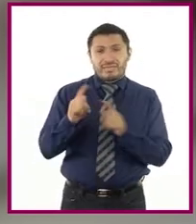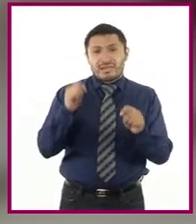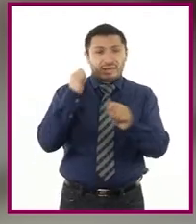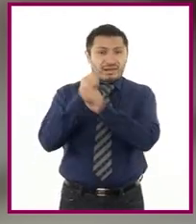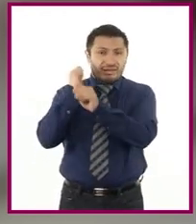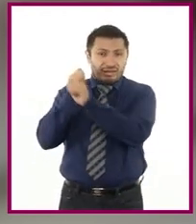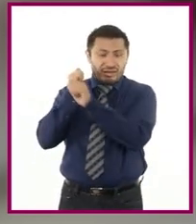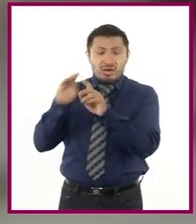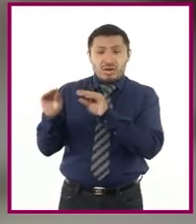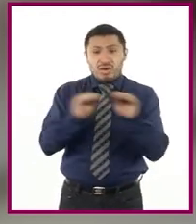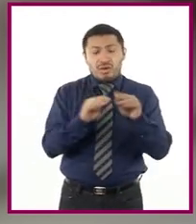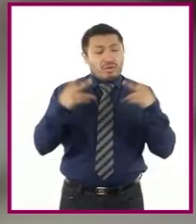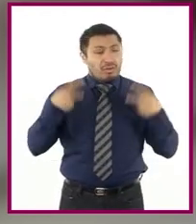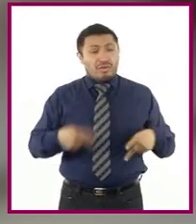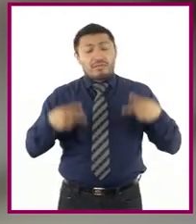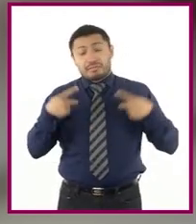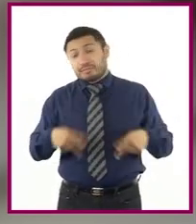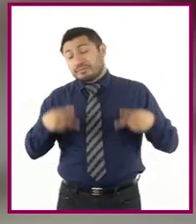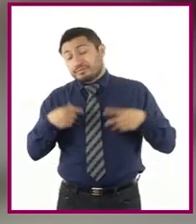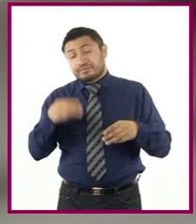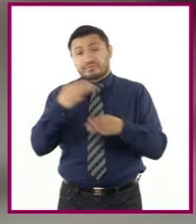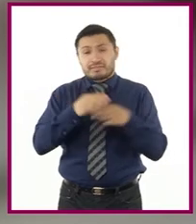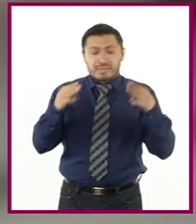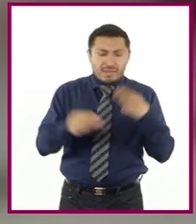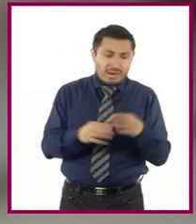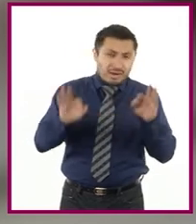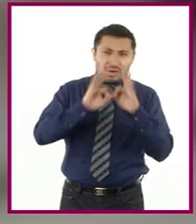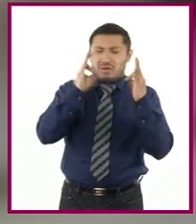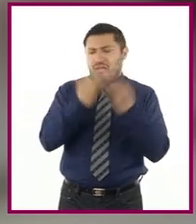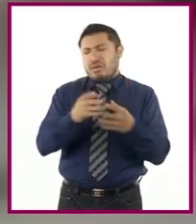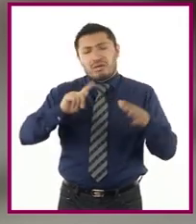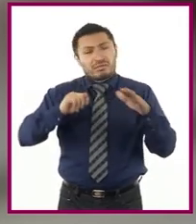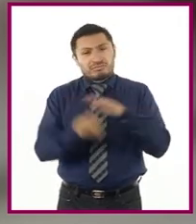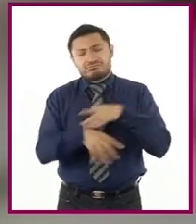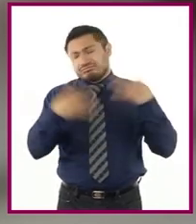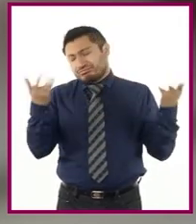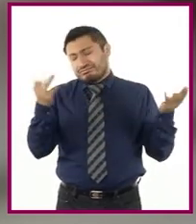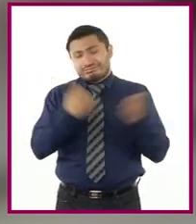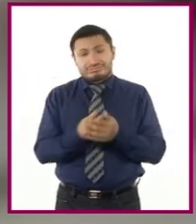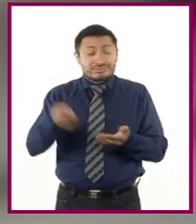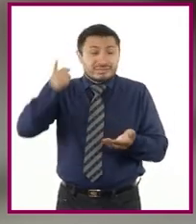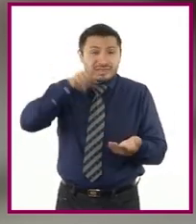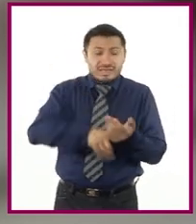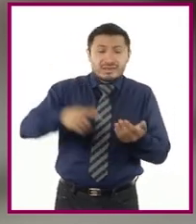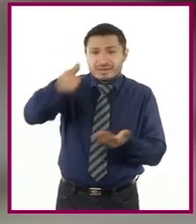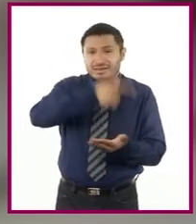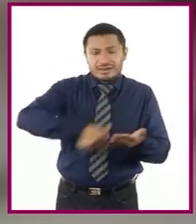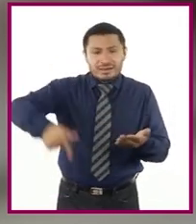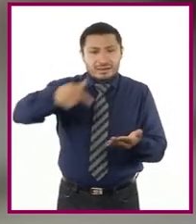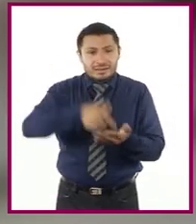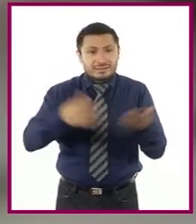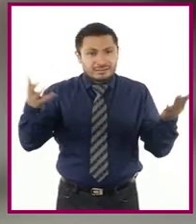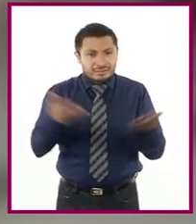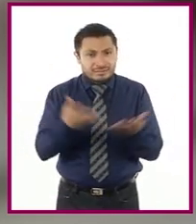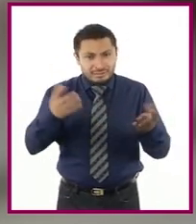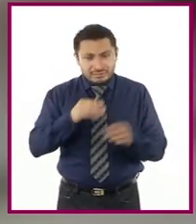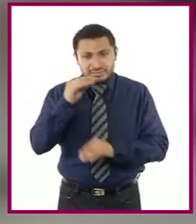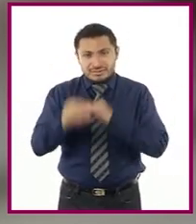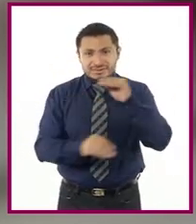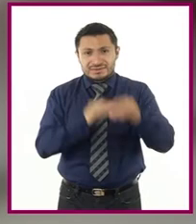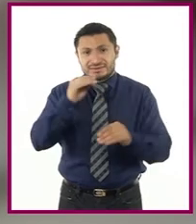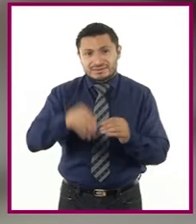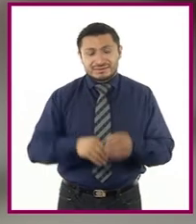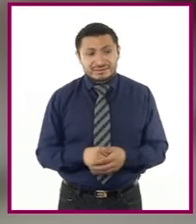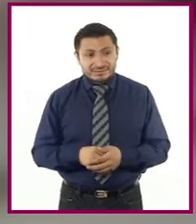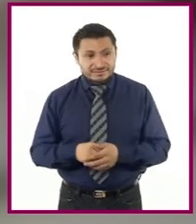de trabajadores, materiales o medios técnicos dentro del lugar donde se realiza el proceso técnico.